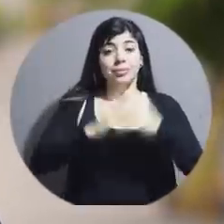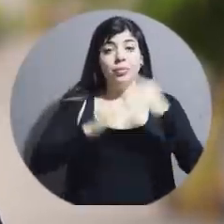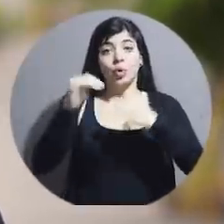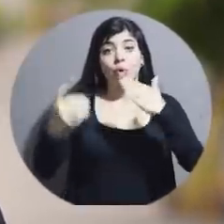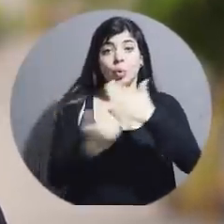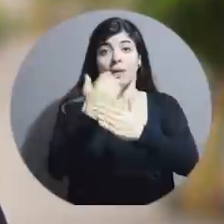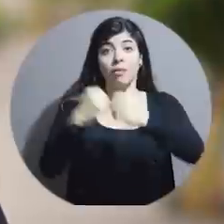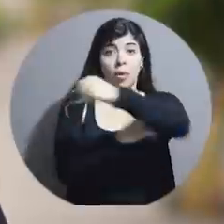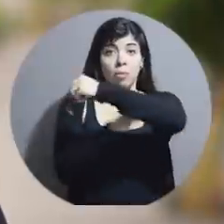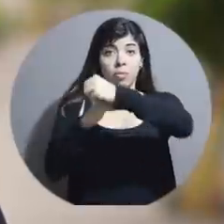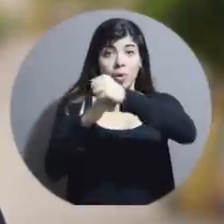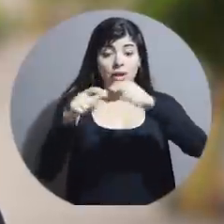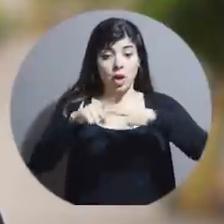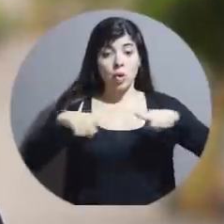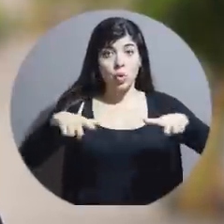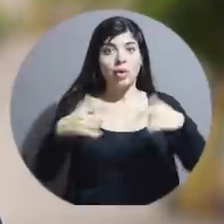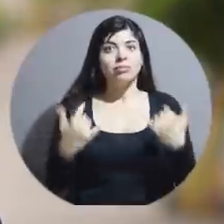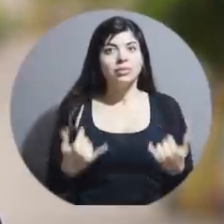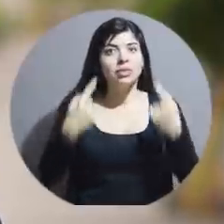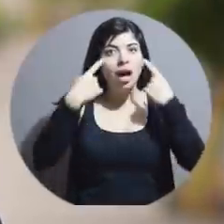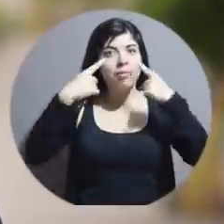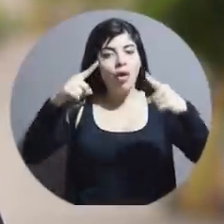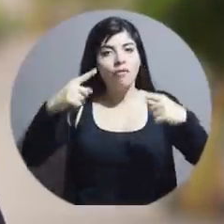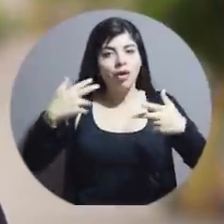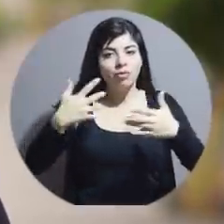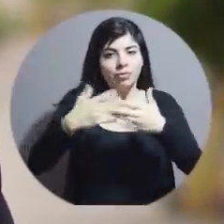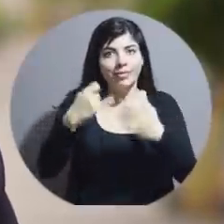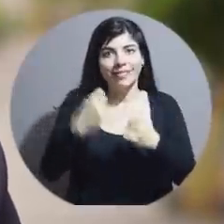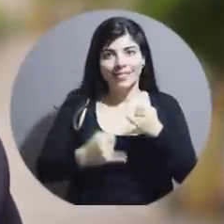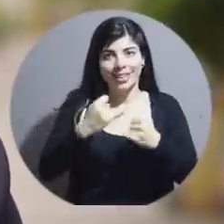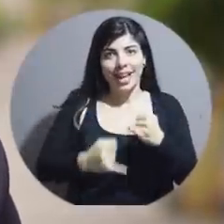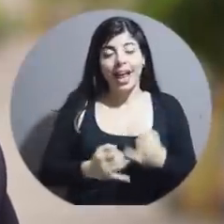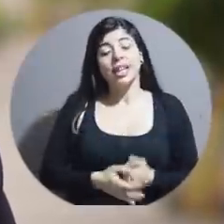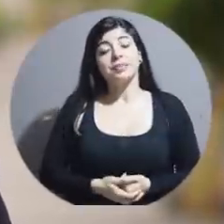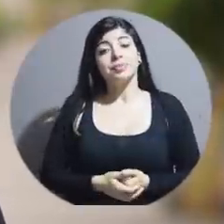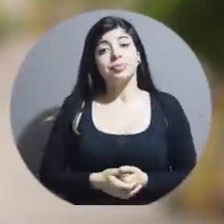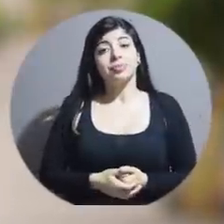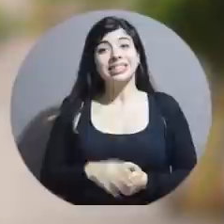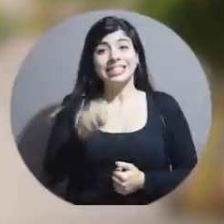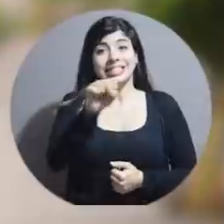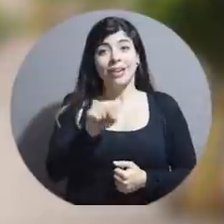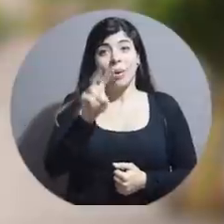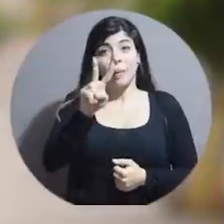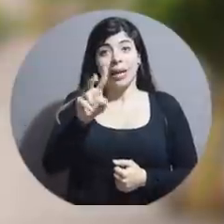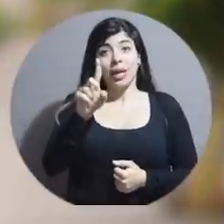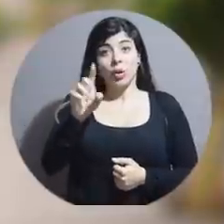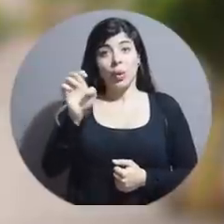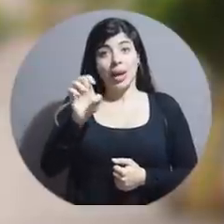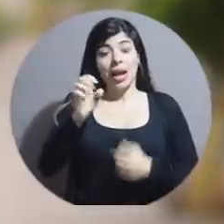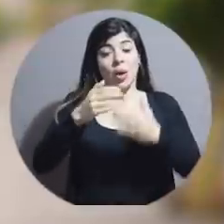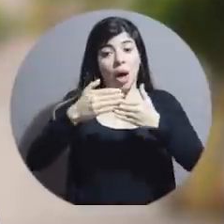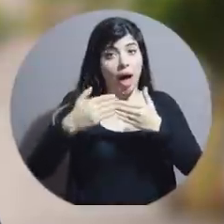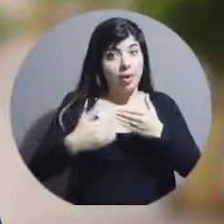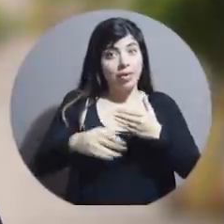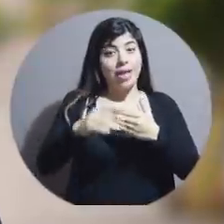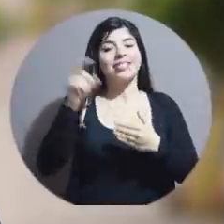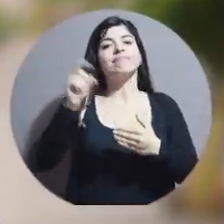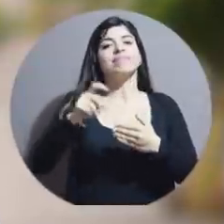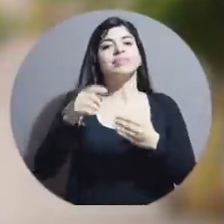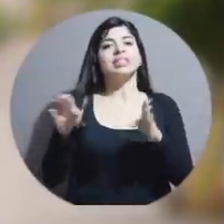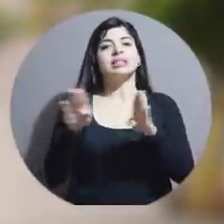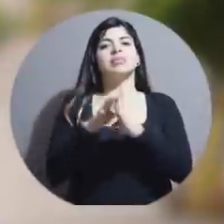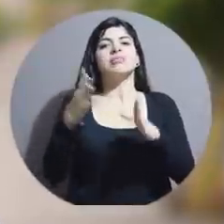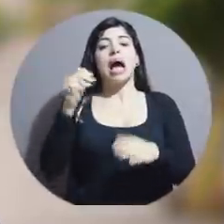construcción del nuevo puente en ese sector por fin está entrando en etapa final. A partir del sábado 21 de enero será necesario